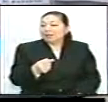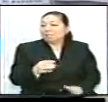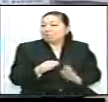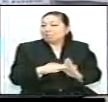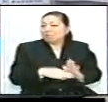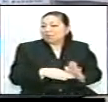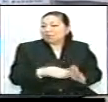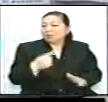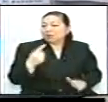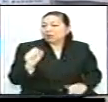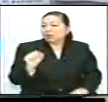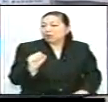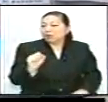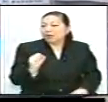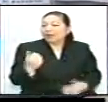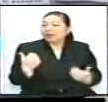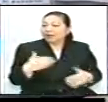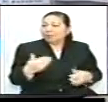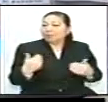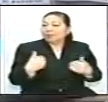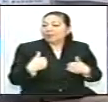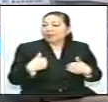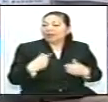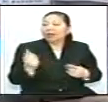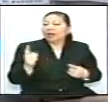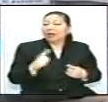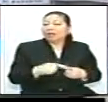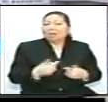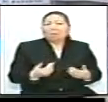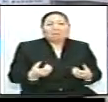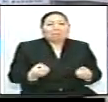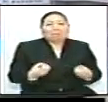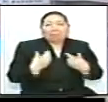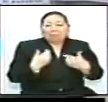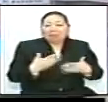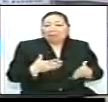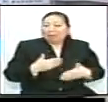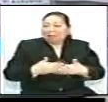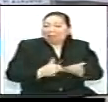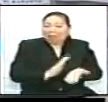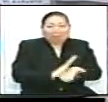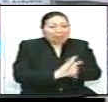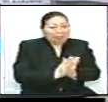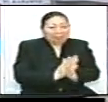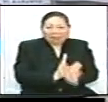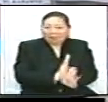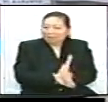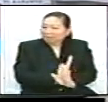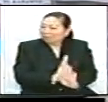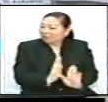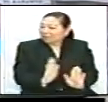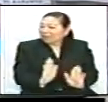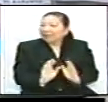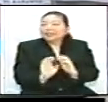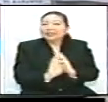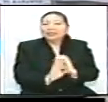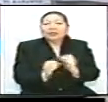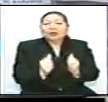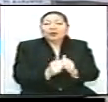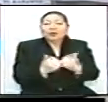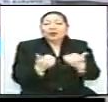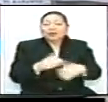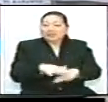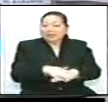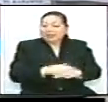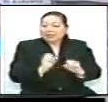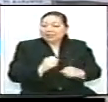mínimo 100.000 millones de soles, lo hemos tenido hasta por gusto, y no hemos avanzado gran cosa. ¿Qué nos garantiza que con este